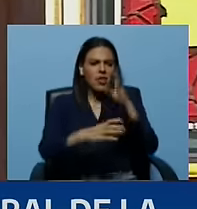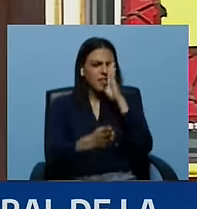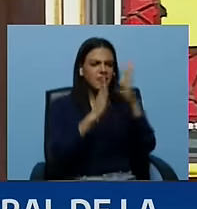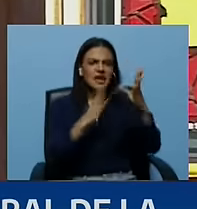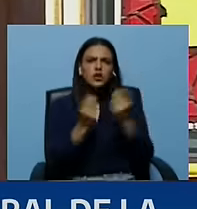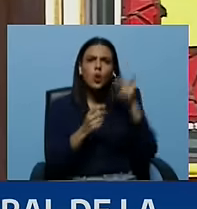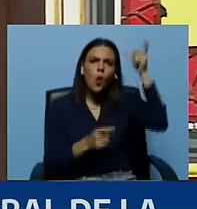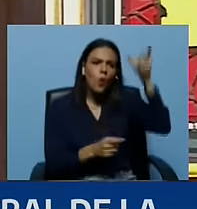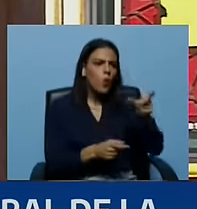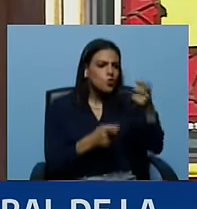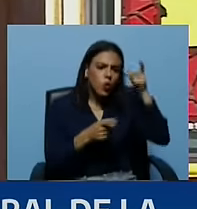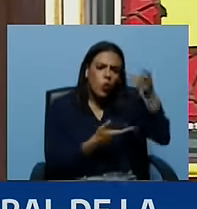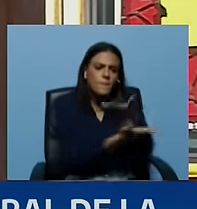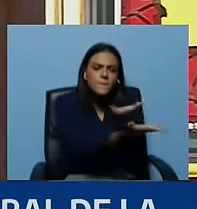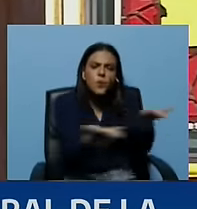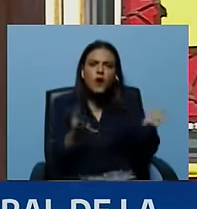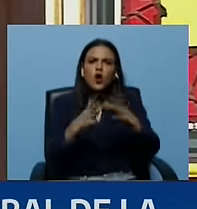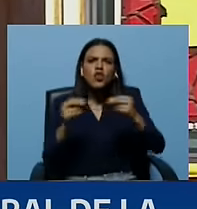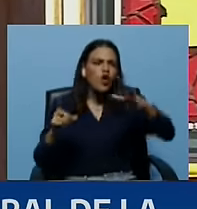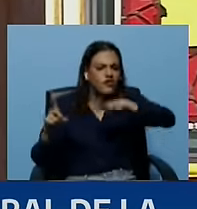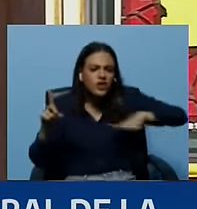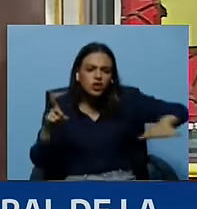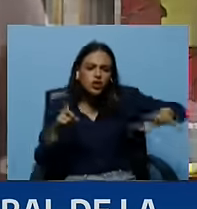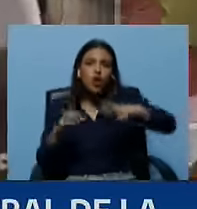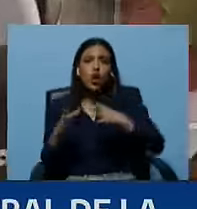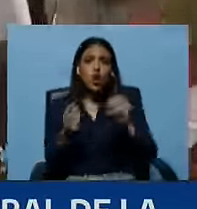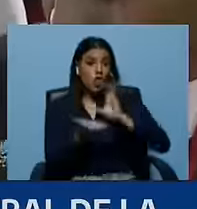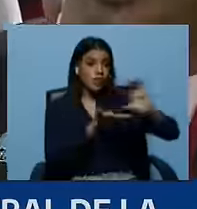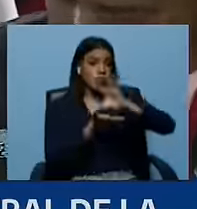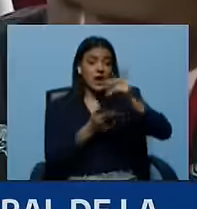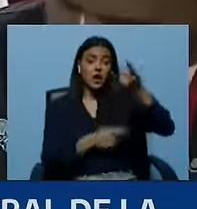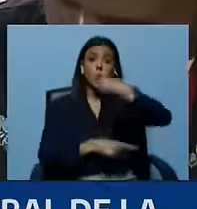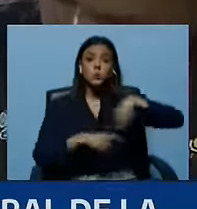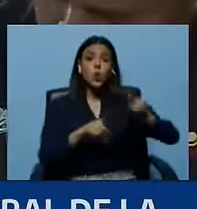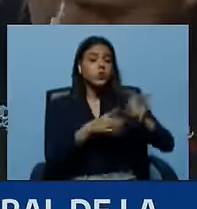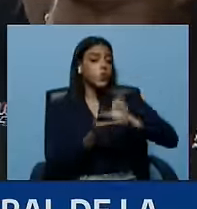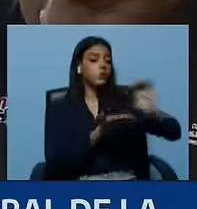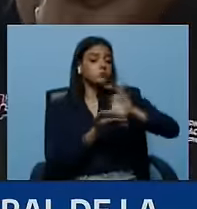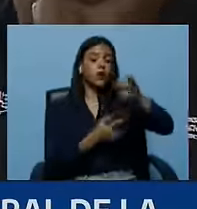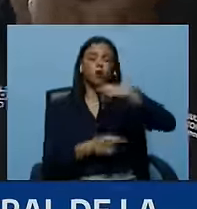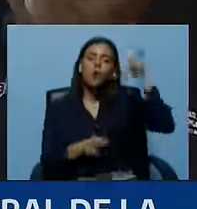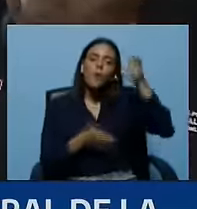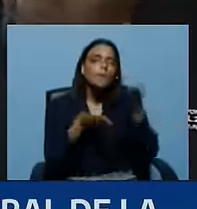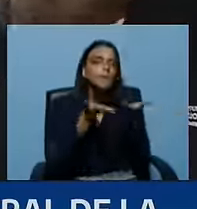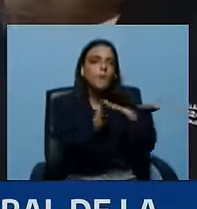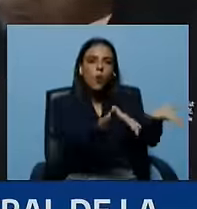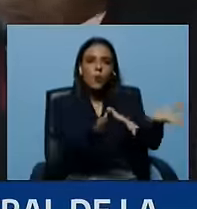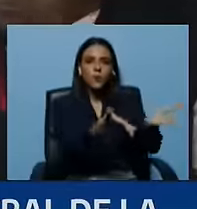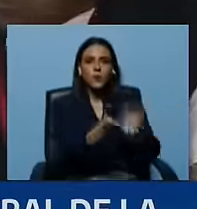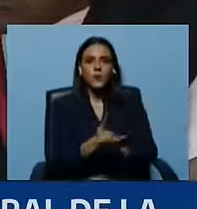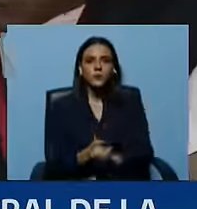la gente, con el pueblo, donde todos los recursos vayan al pueblo.